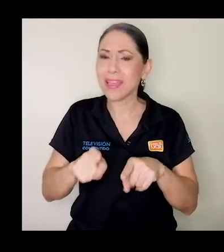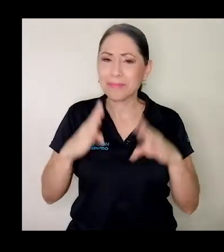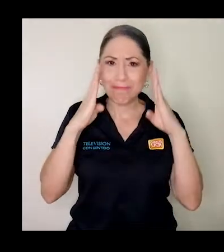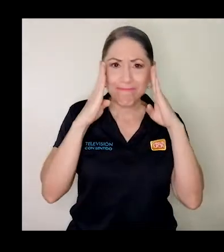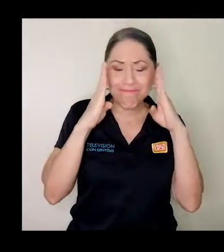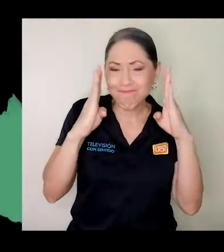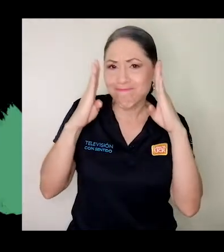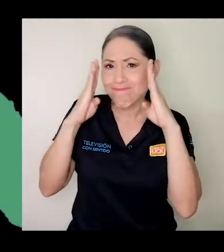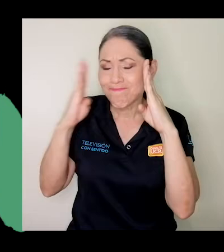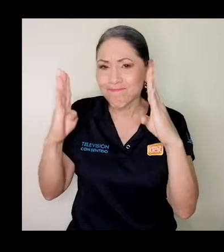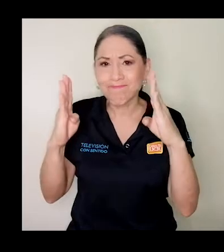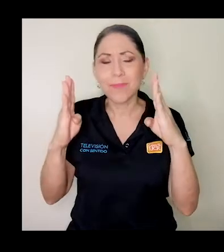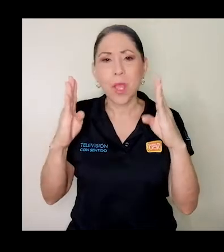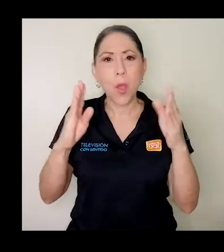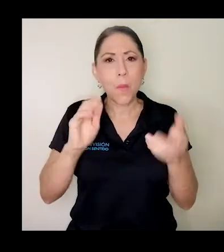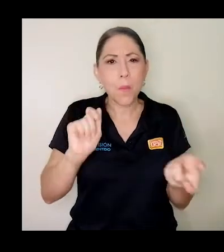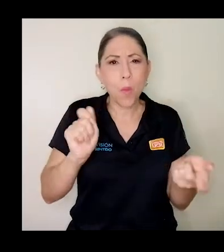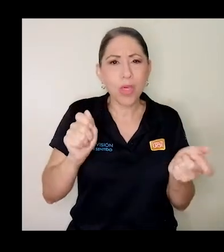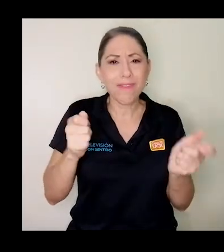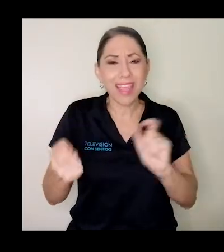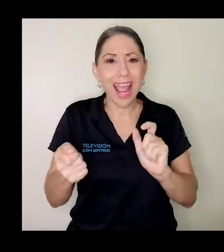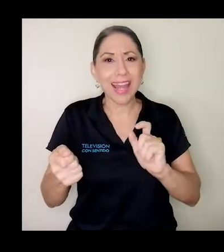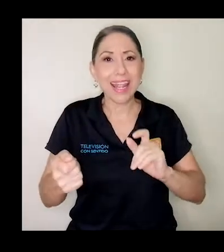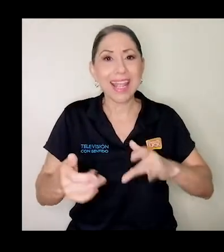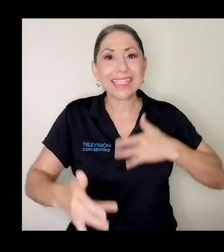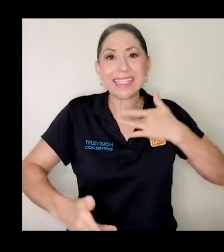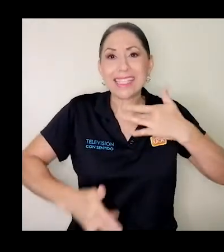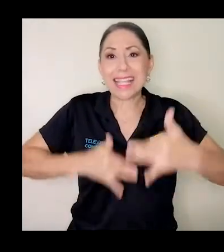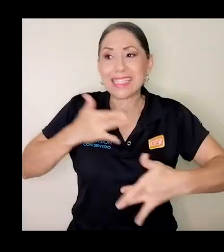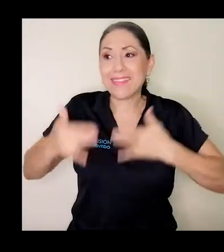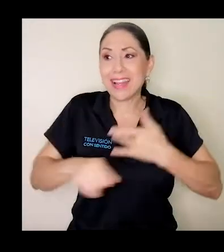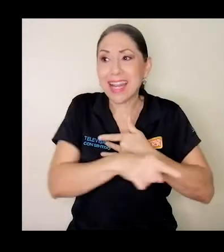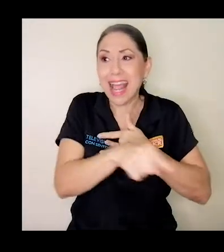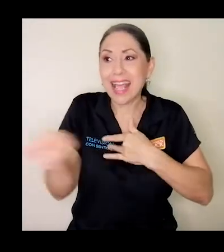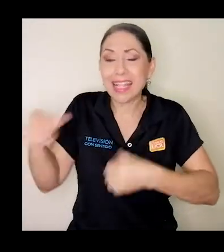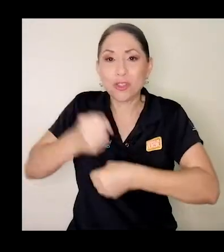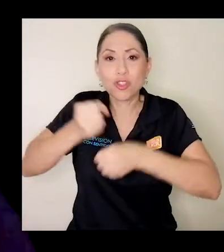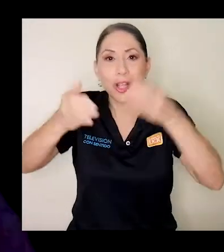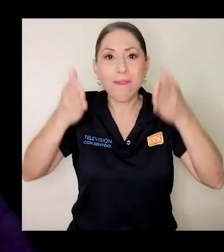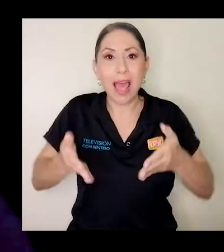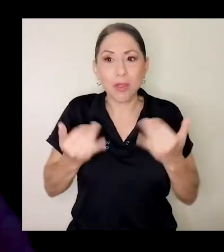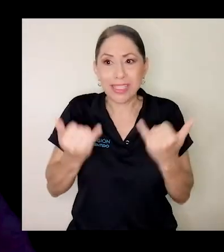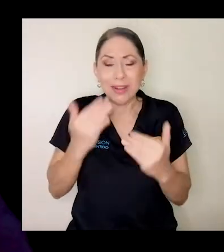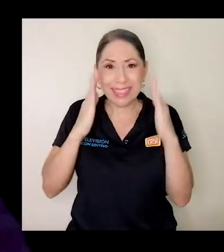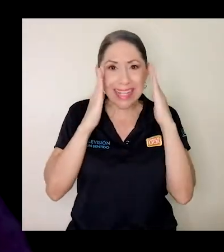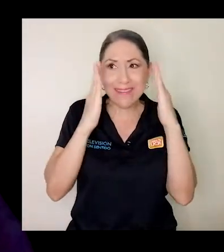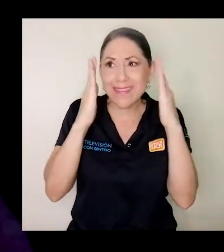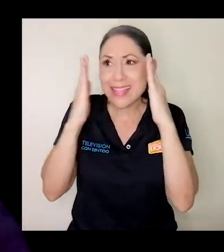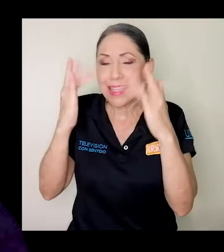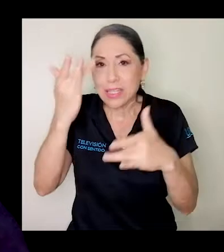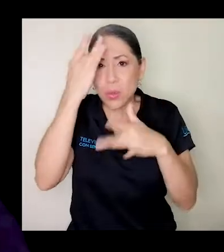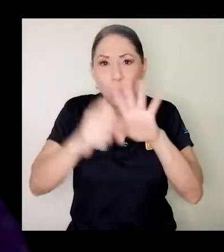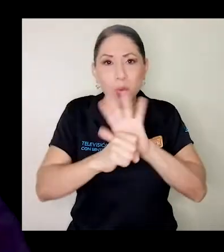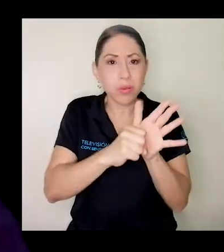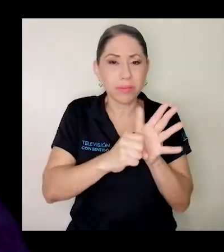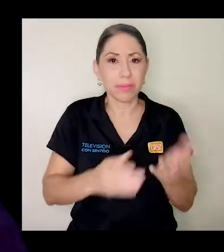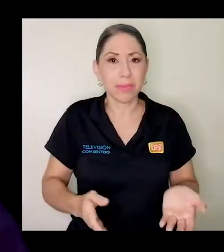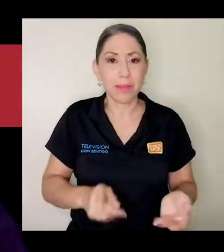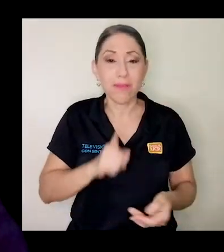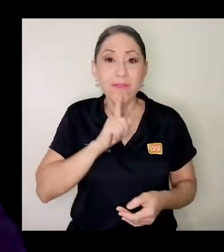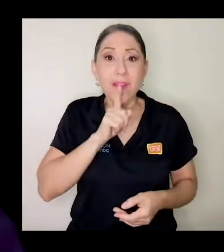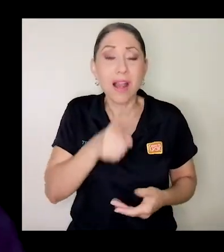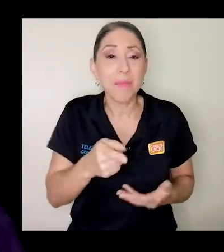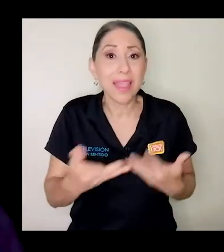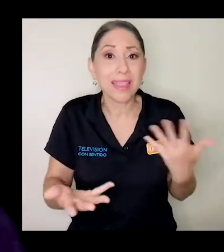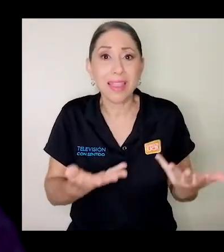grande en modificar, en sensibilizar esos trabajadores que están al frente. Hay una insensibilidad hacia la atención